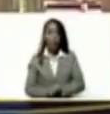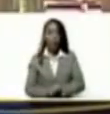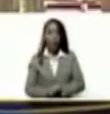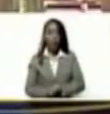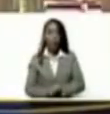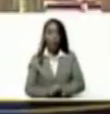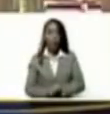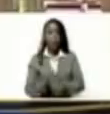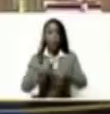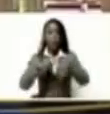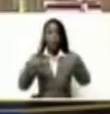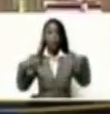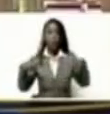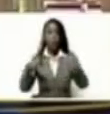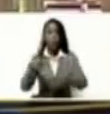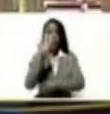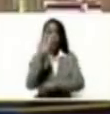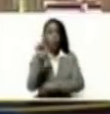Un aumento del